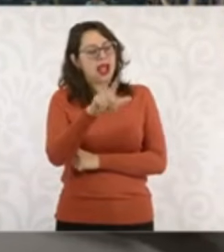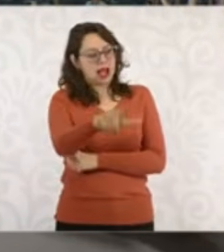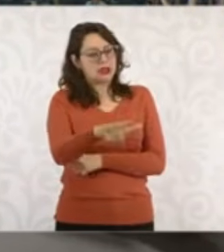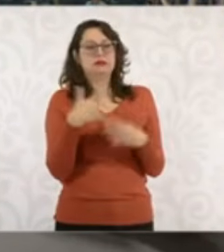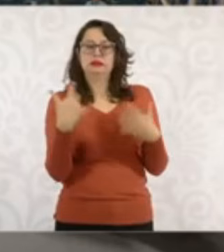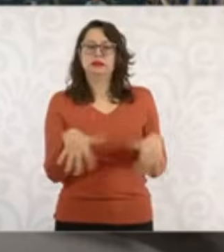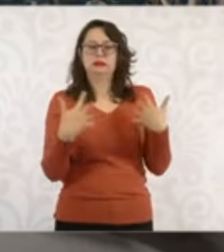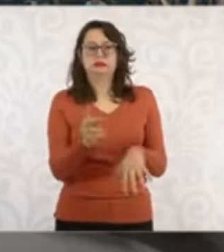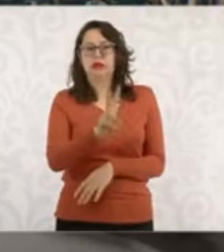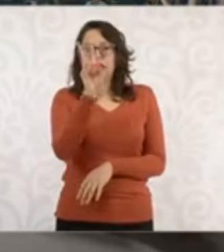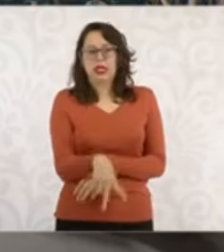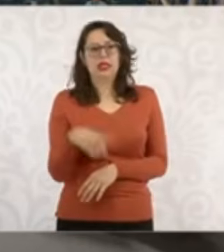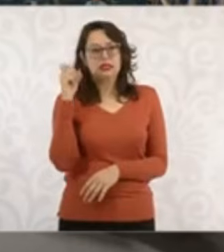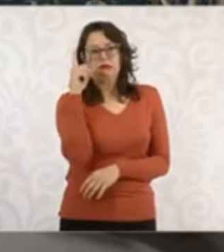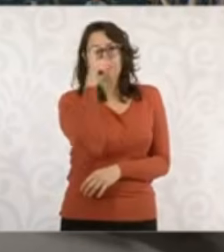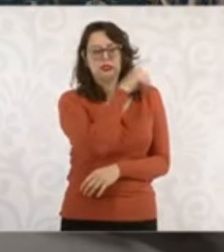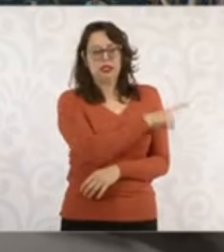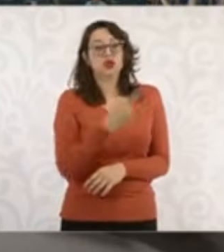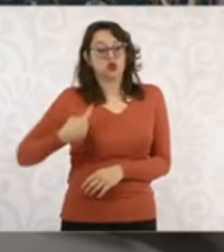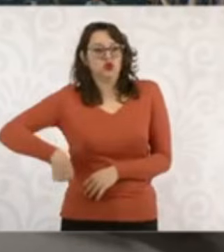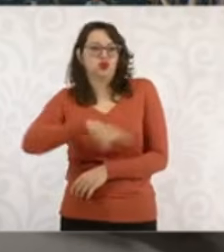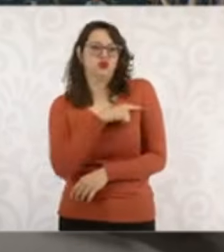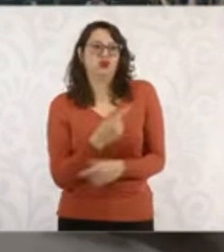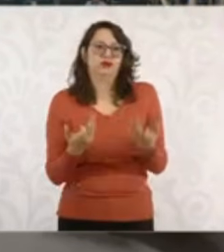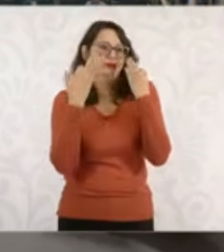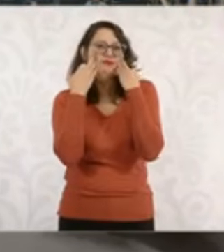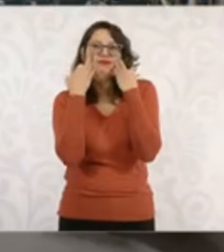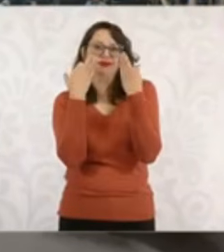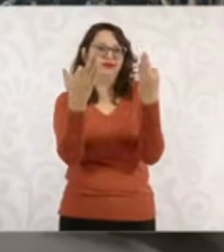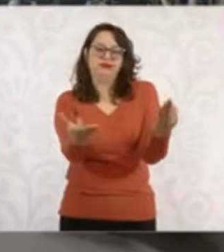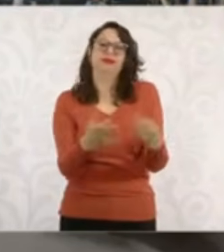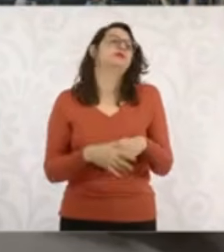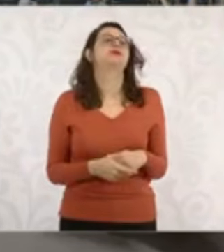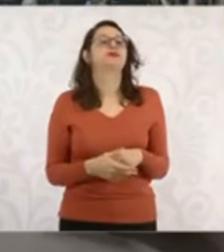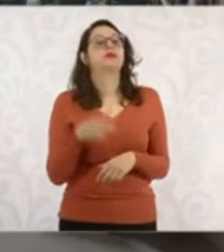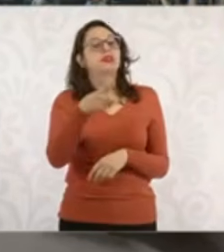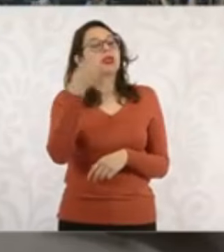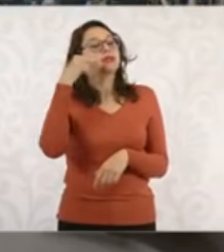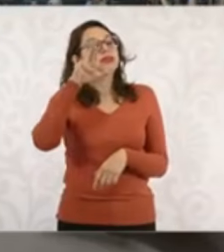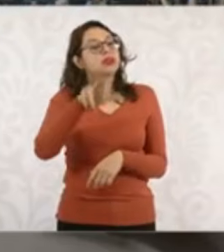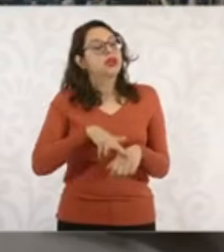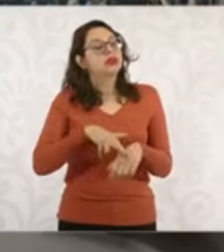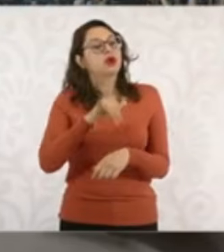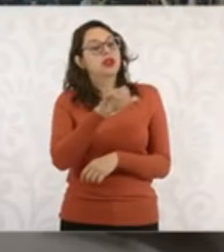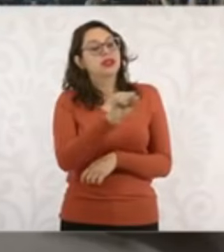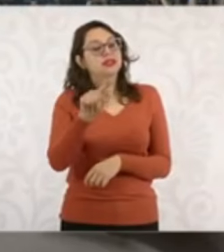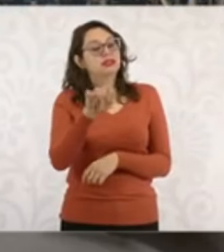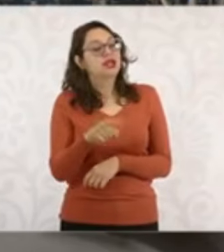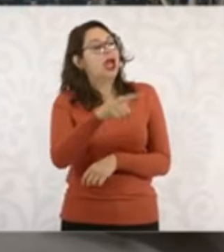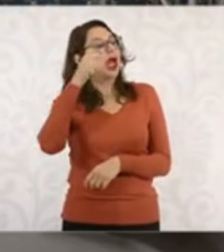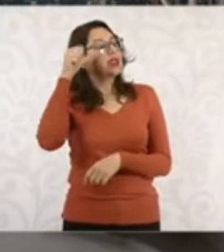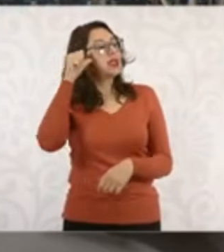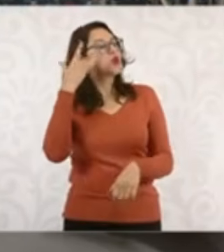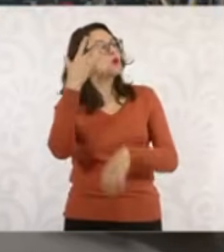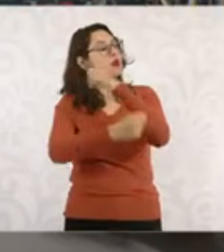nuestra generación nos tocó vivir todo eso como derechohabientes. Preguntarle al director del ISSSTE, que por cierto ayer fue su cumpleaños,